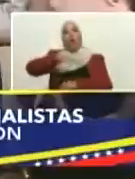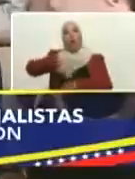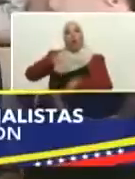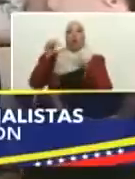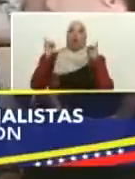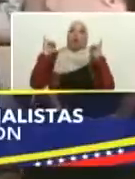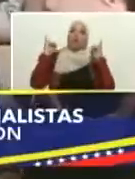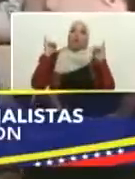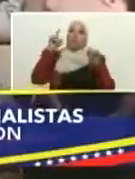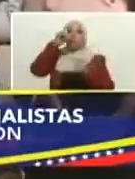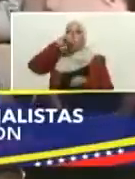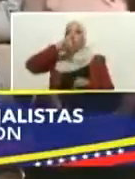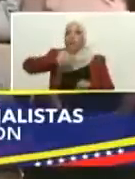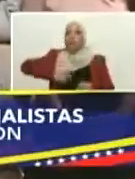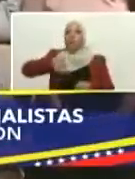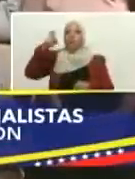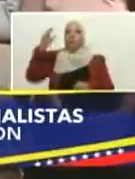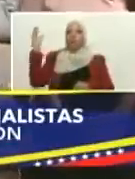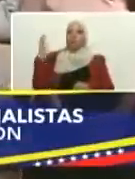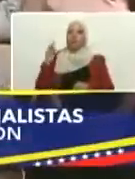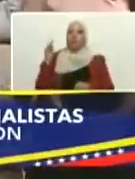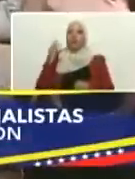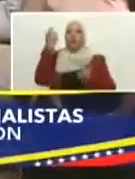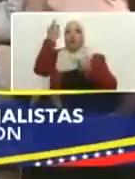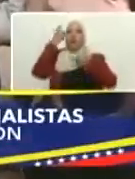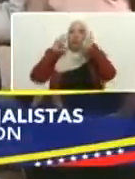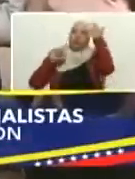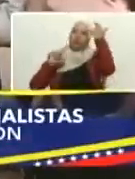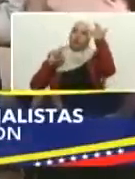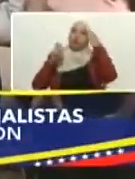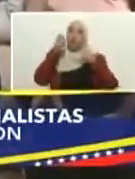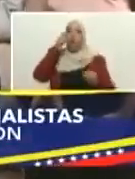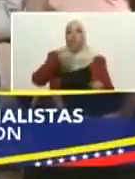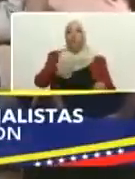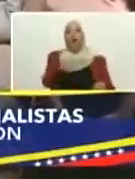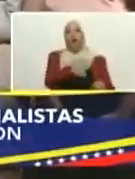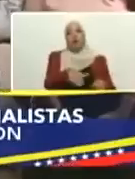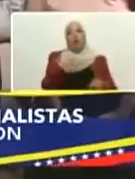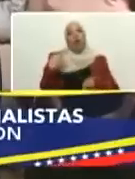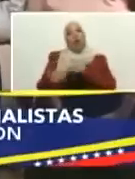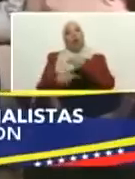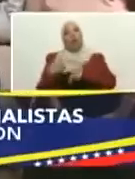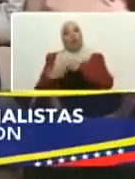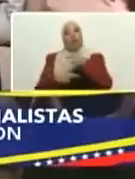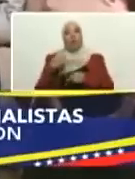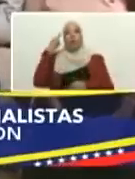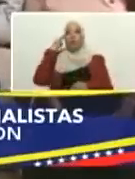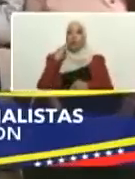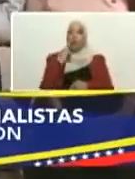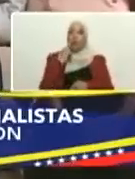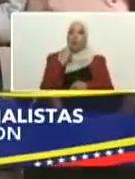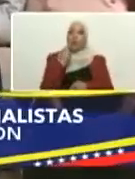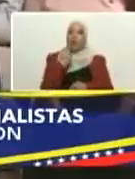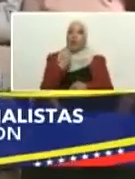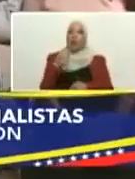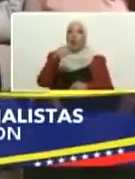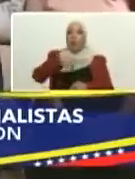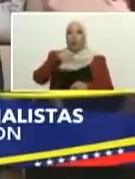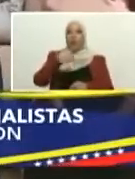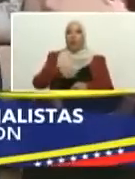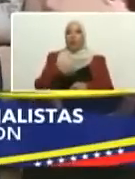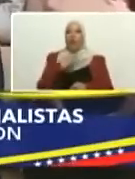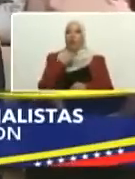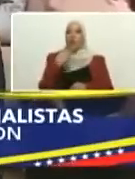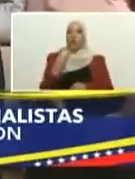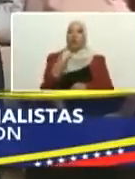el aniversario de la llegada al poder del pueblo venezolano, de la revolución bolivariana. Como usted lo dijo, estoy acá con las